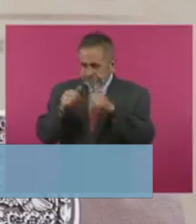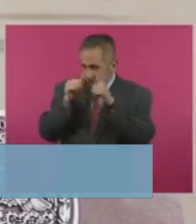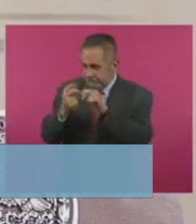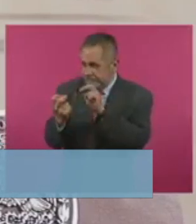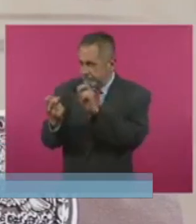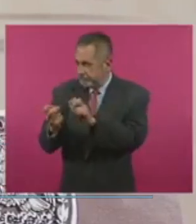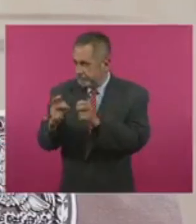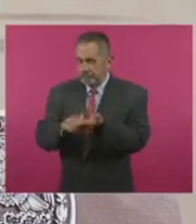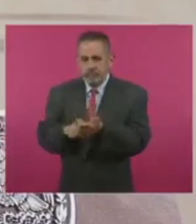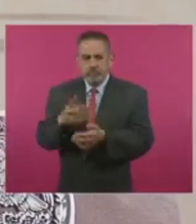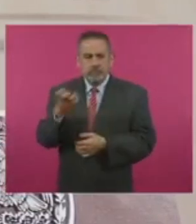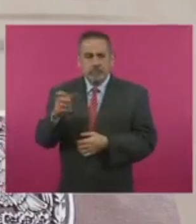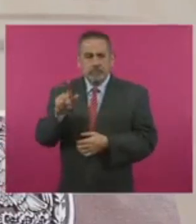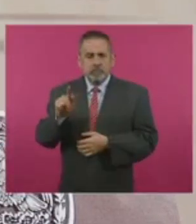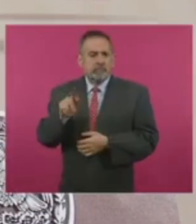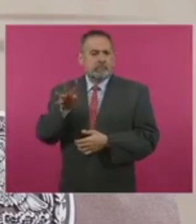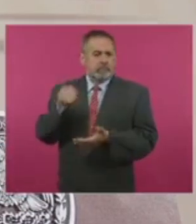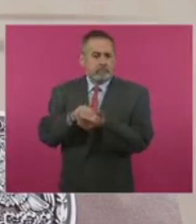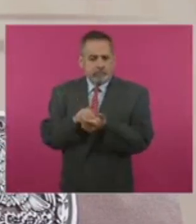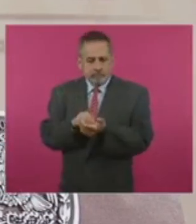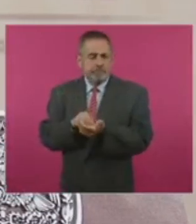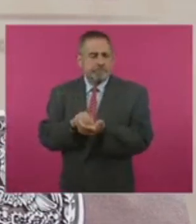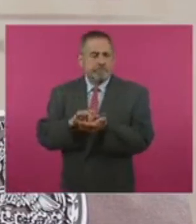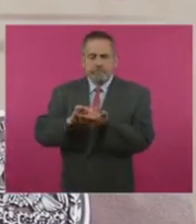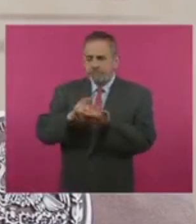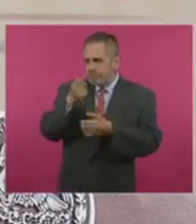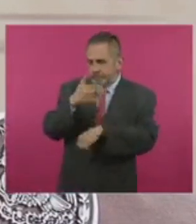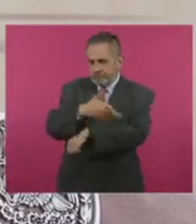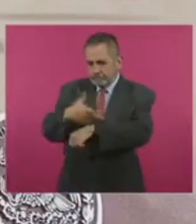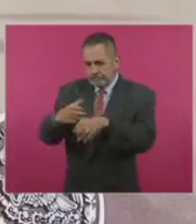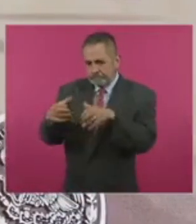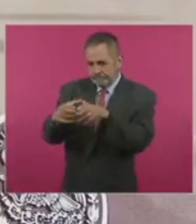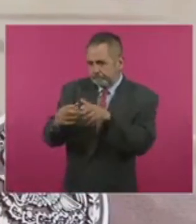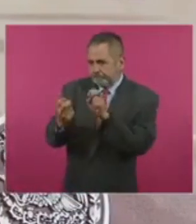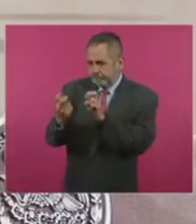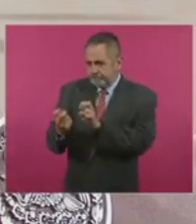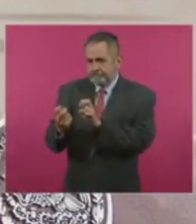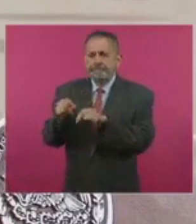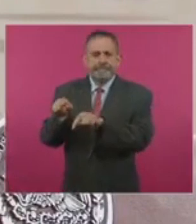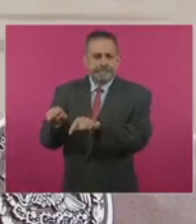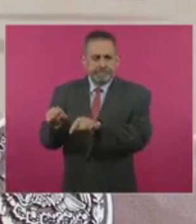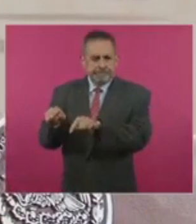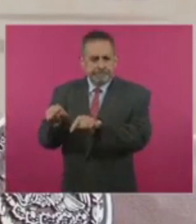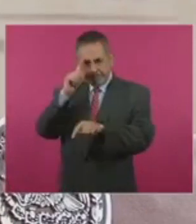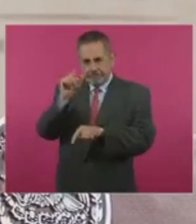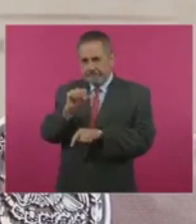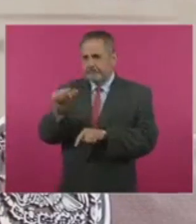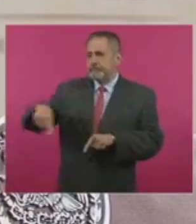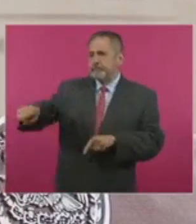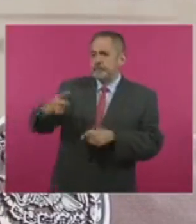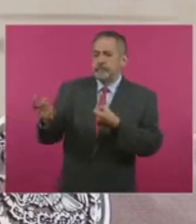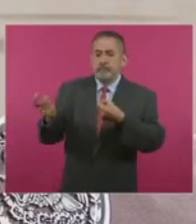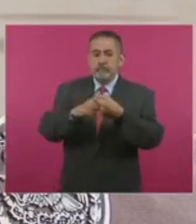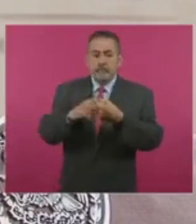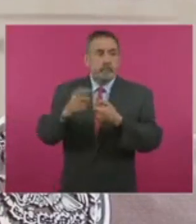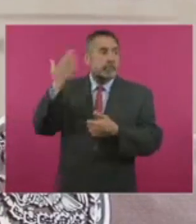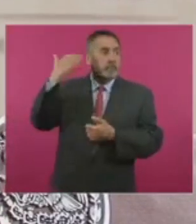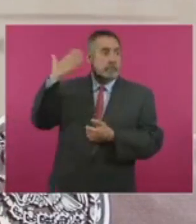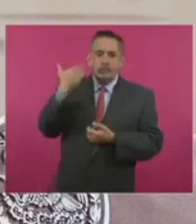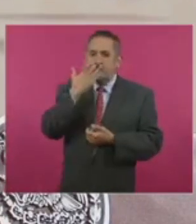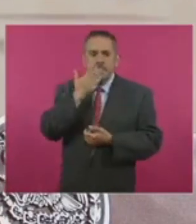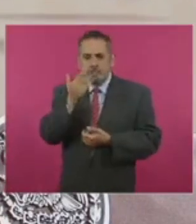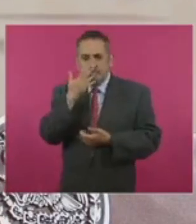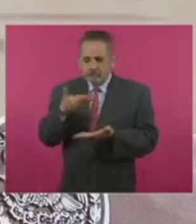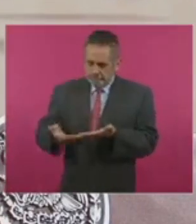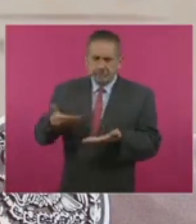cuatrocientos cincuenta y siete mil consultas de Medicina familiar la medicina familiar prácticamente para personas sin seguridad social era inexistente